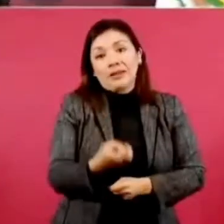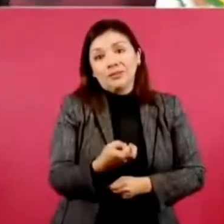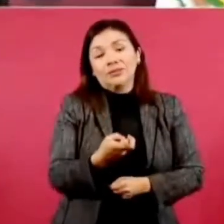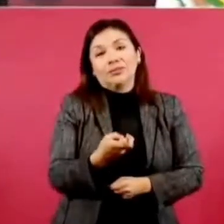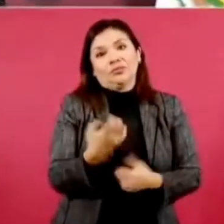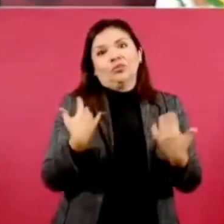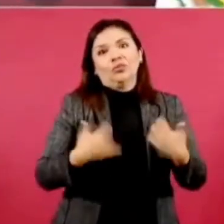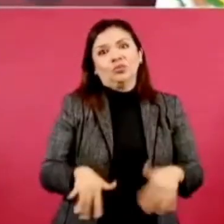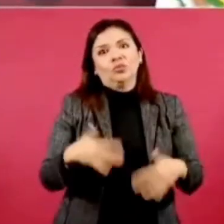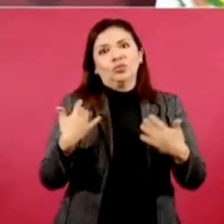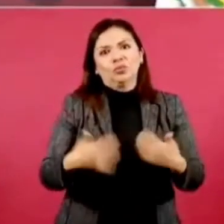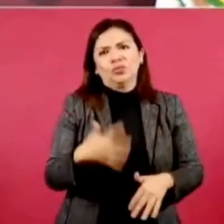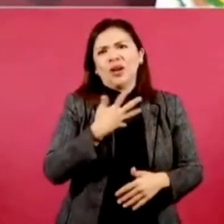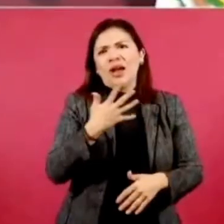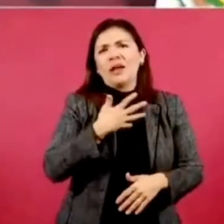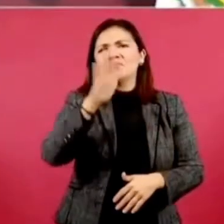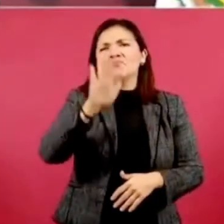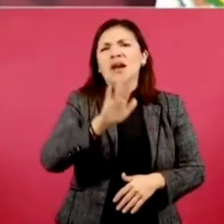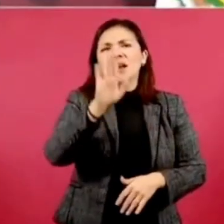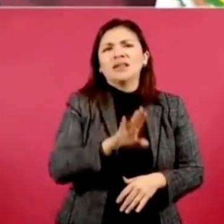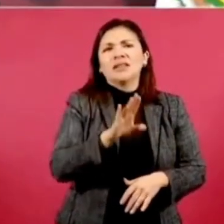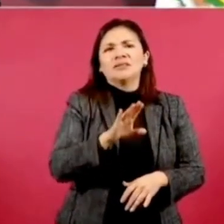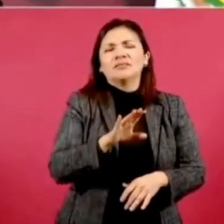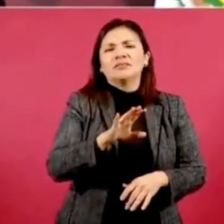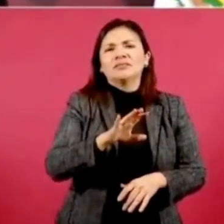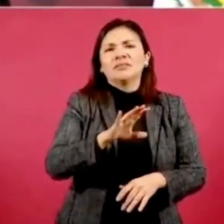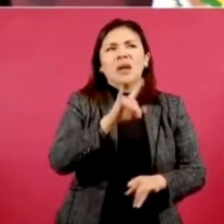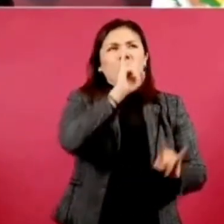Es un mosaico cultural.